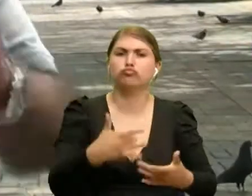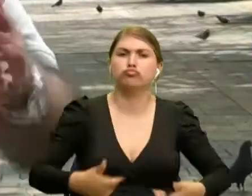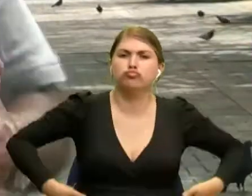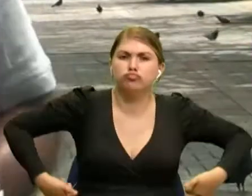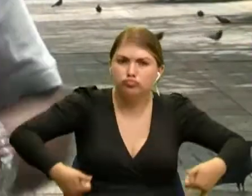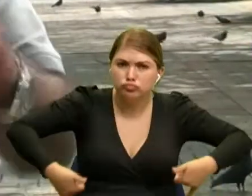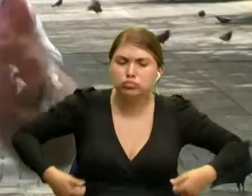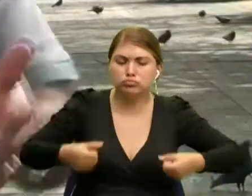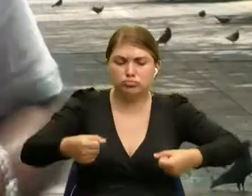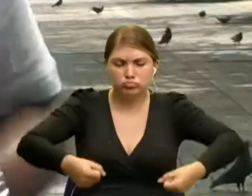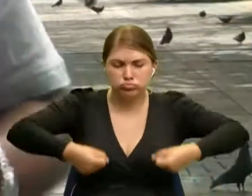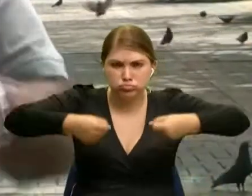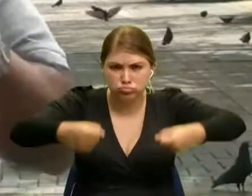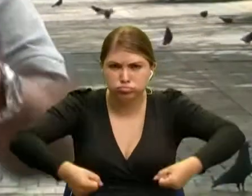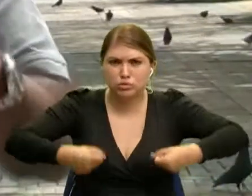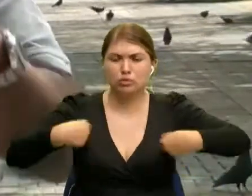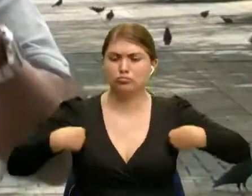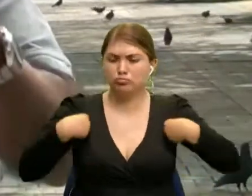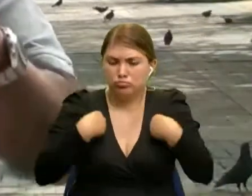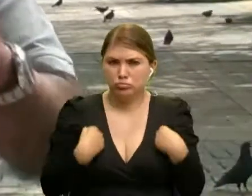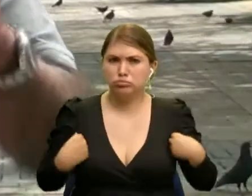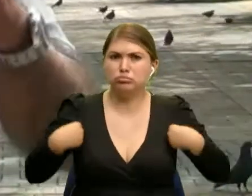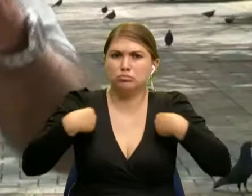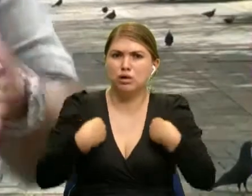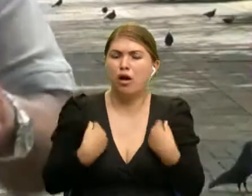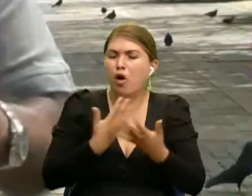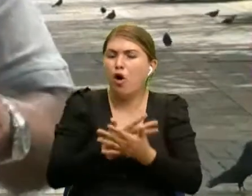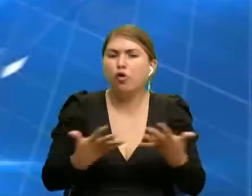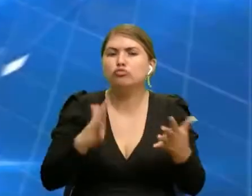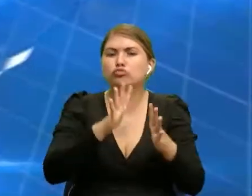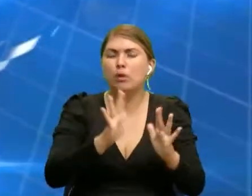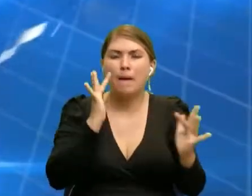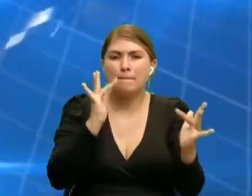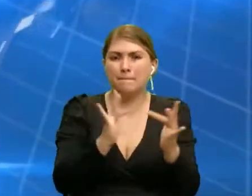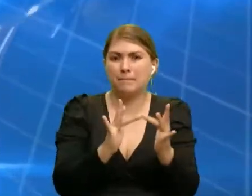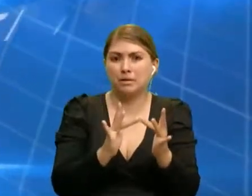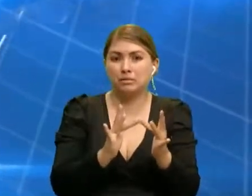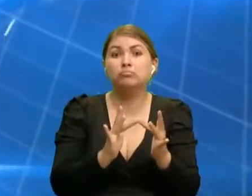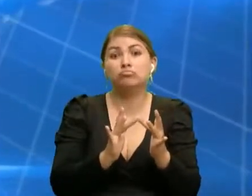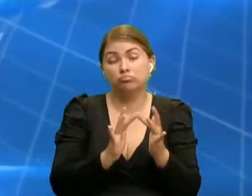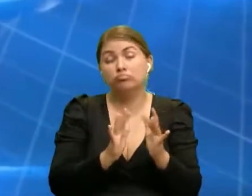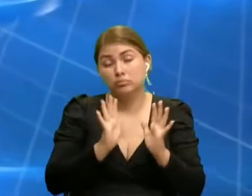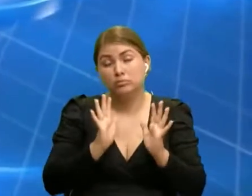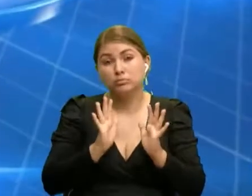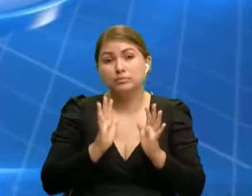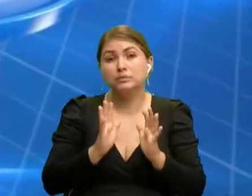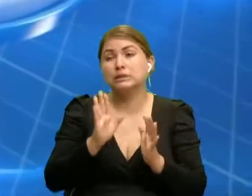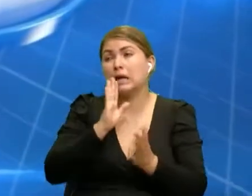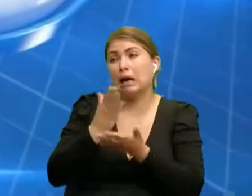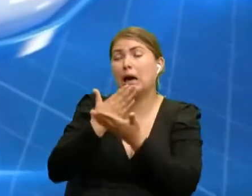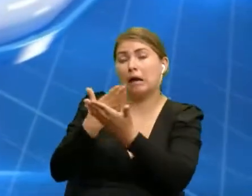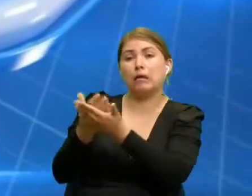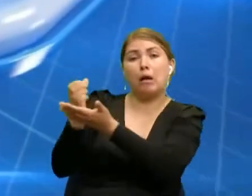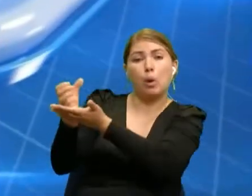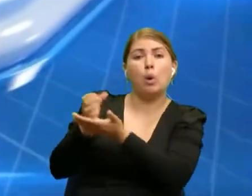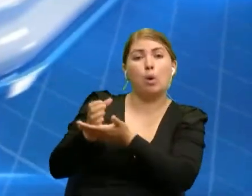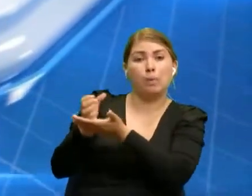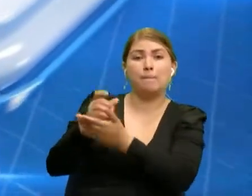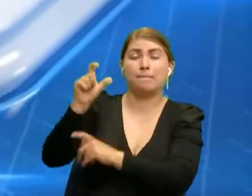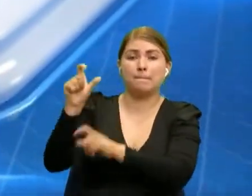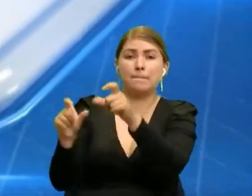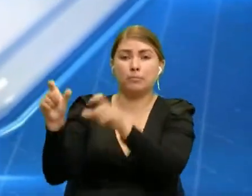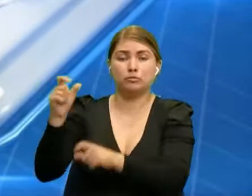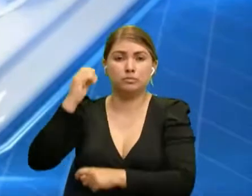ruedas caminadores muletas puro el elemento ortopédicos aunque hemos contado con la colaboración colaboración de